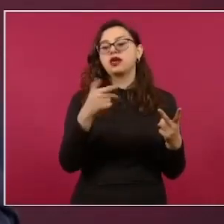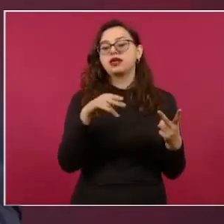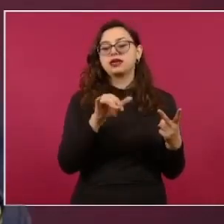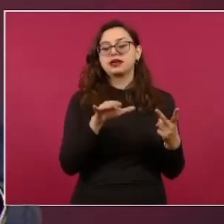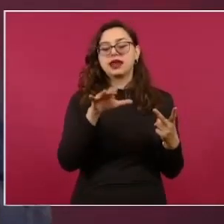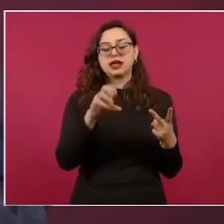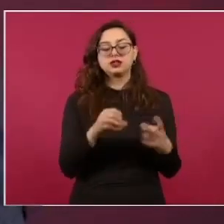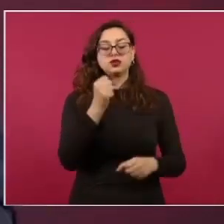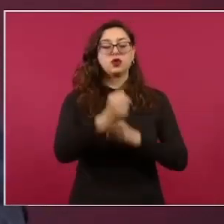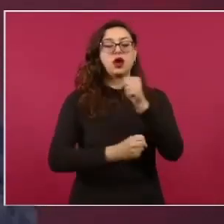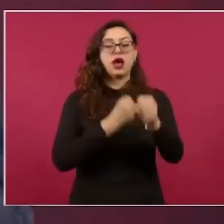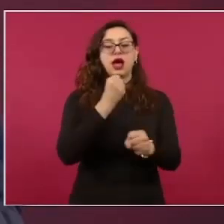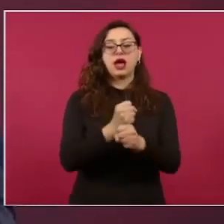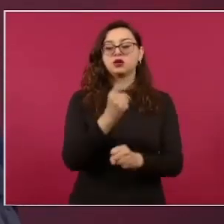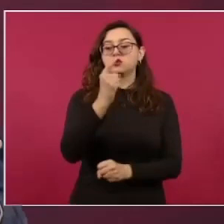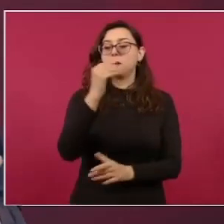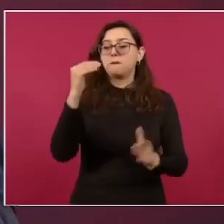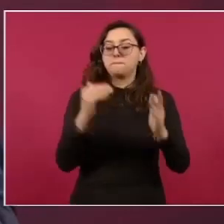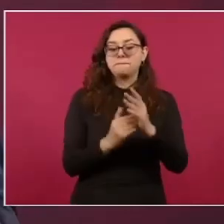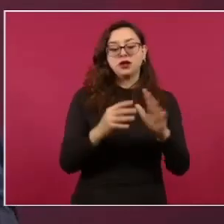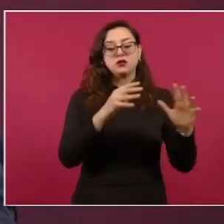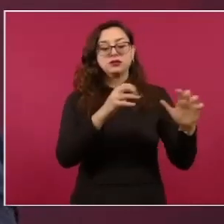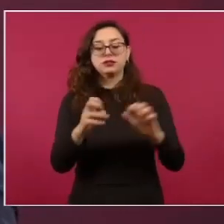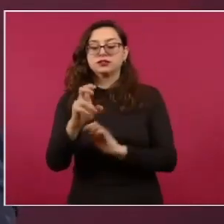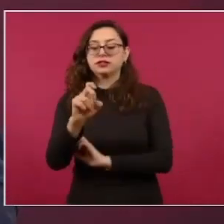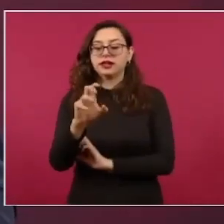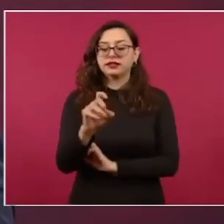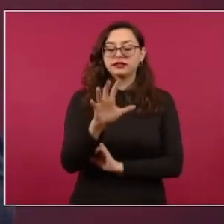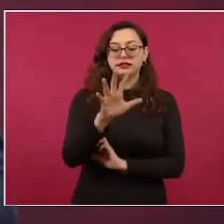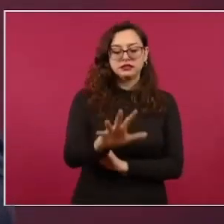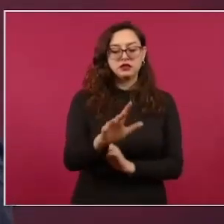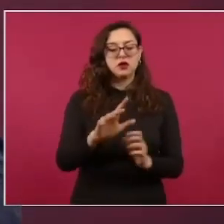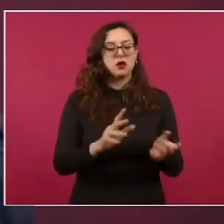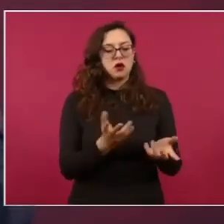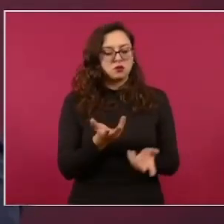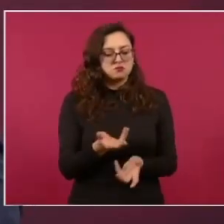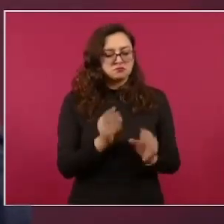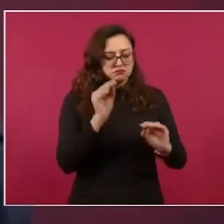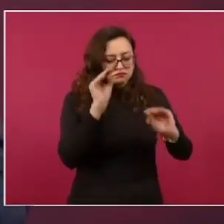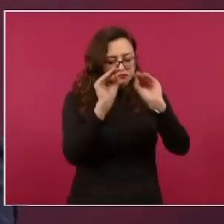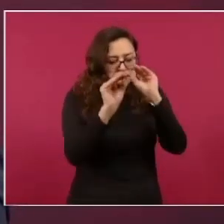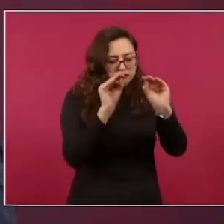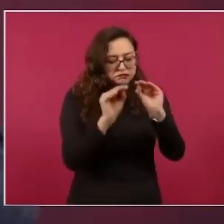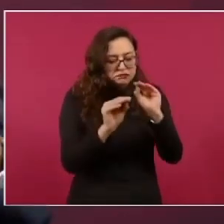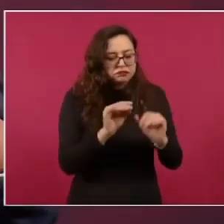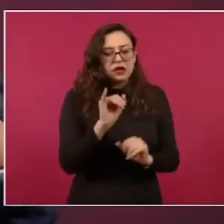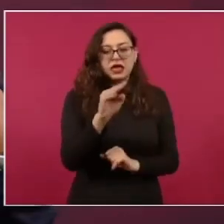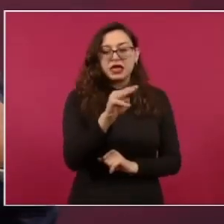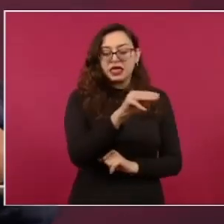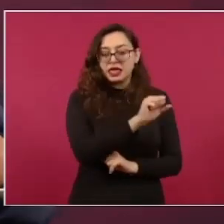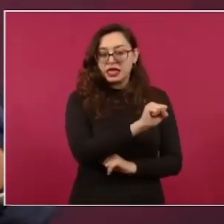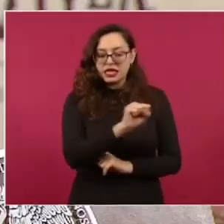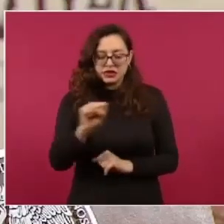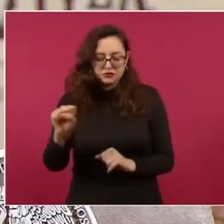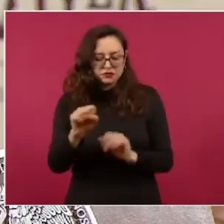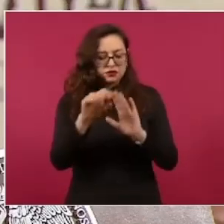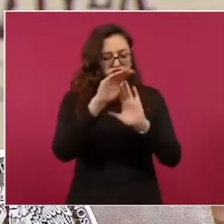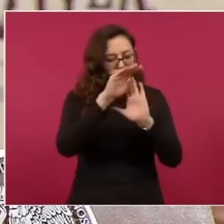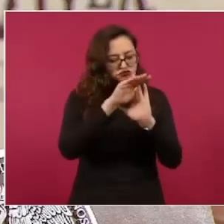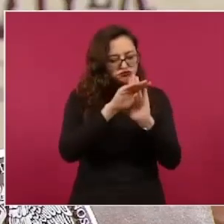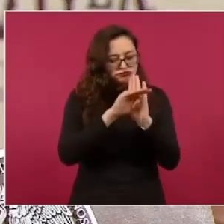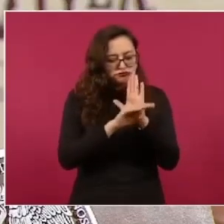1935 diseñaron el proyecto del IMSS, una de las etapas más importantes de la creación y